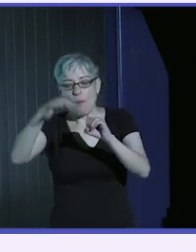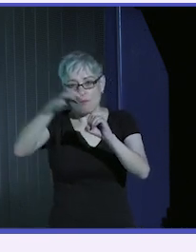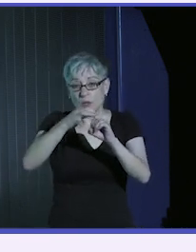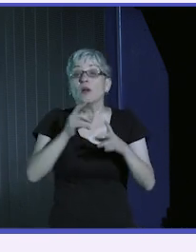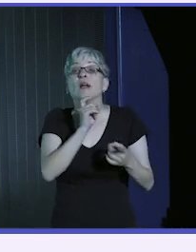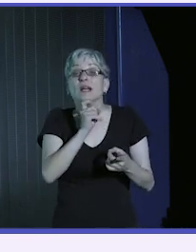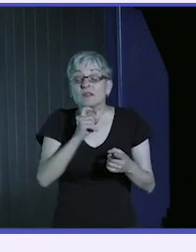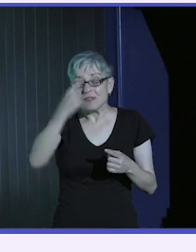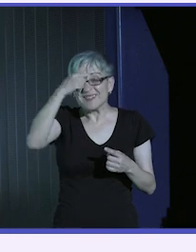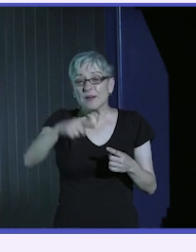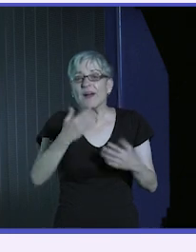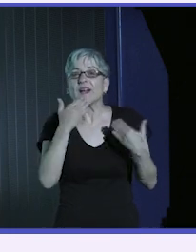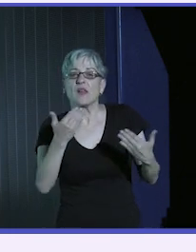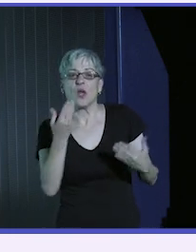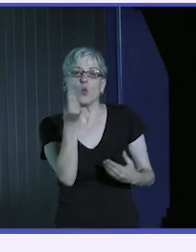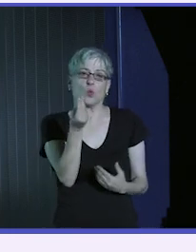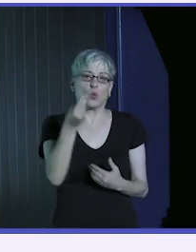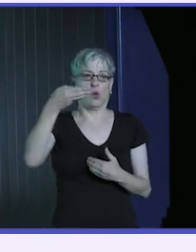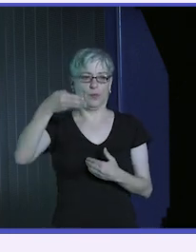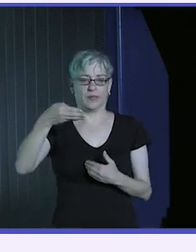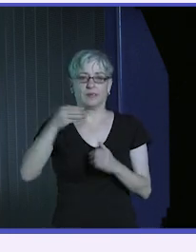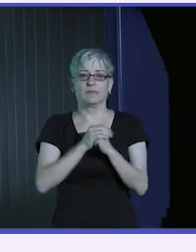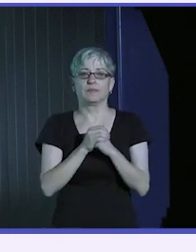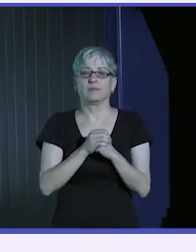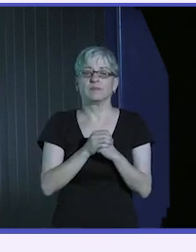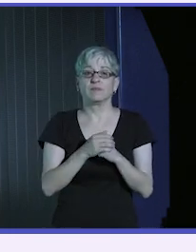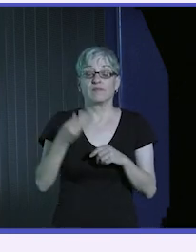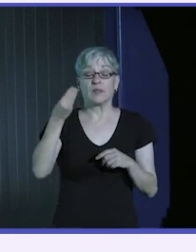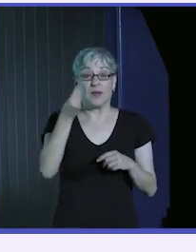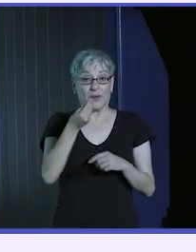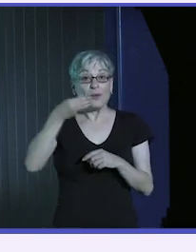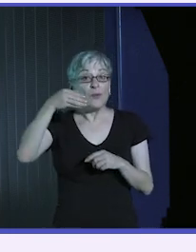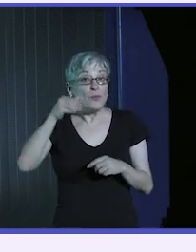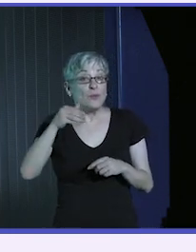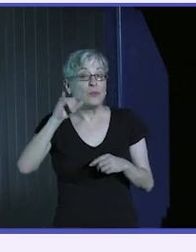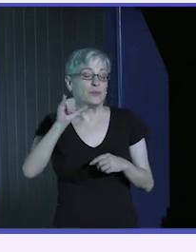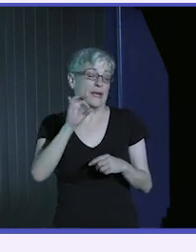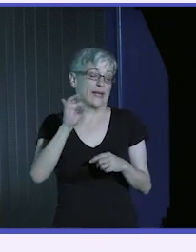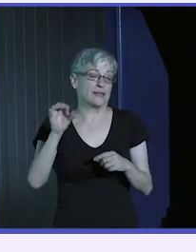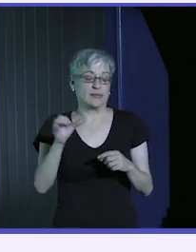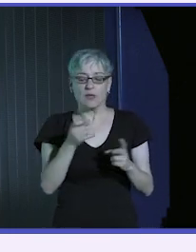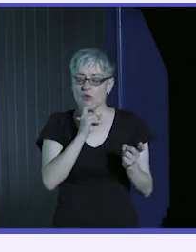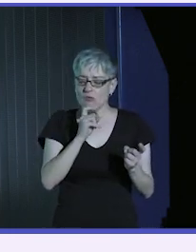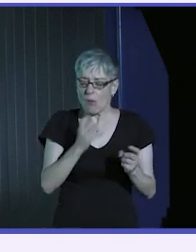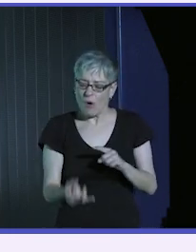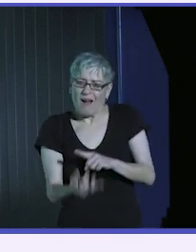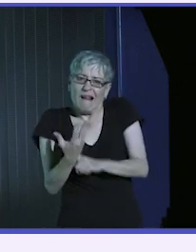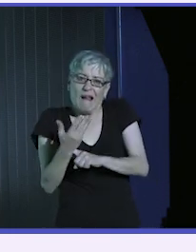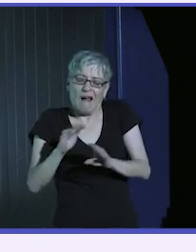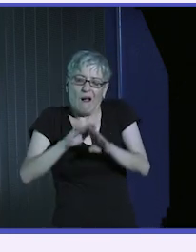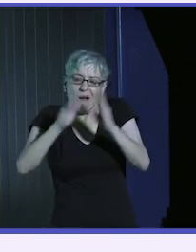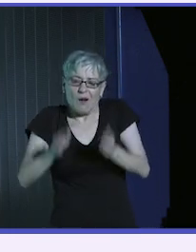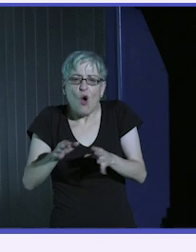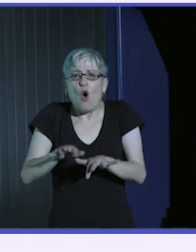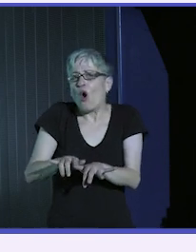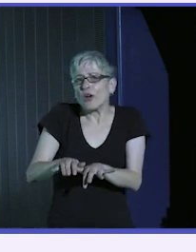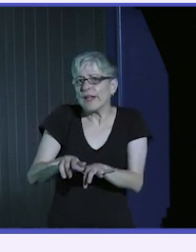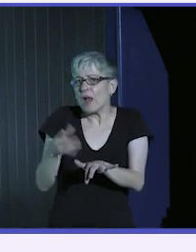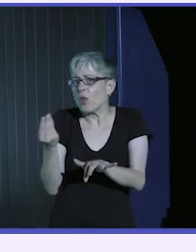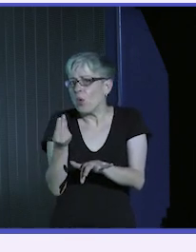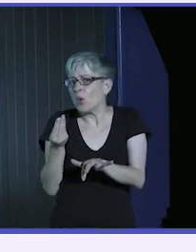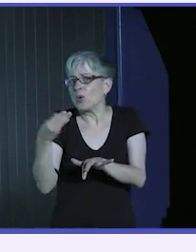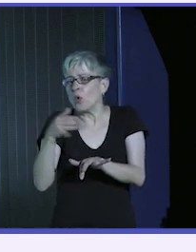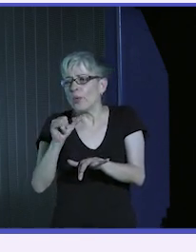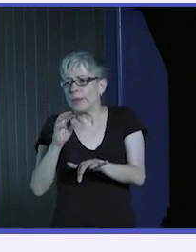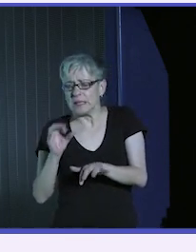qubits. Entonces, ¿qué hacemos con estos qubits? ¿Cómo creamos el ordenador cuántico? Básicamente, después de